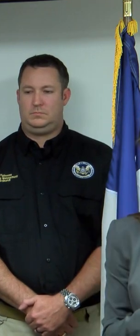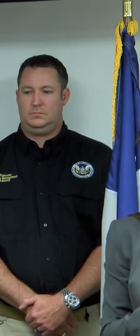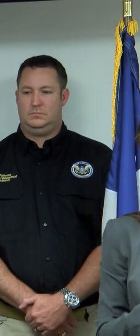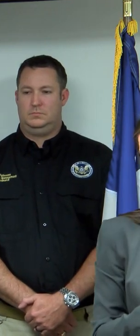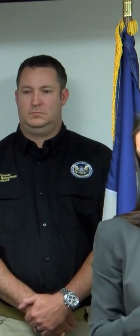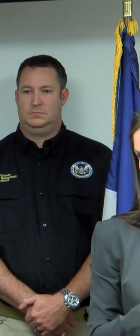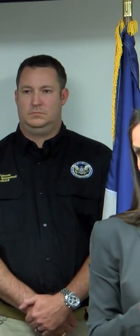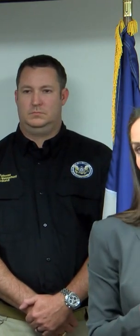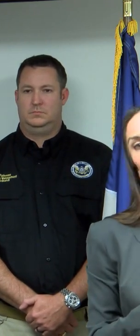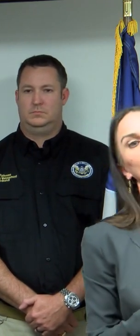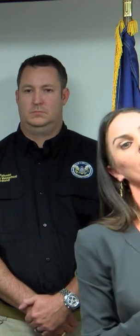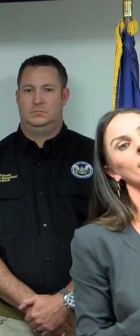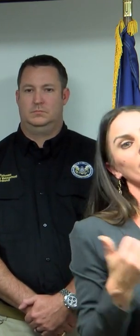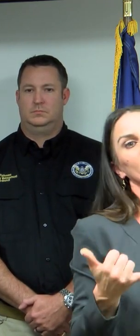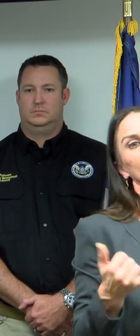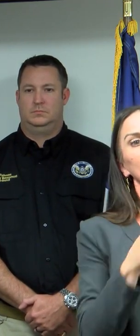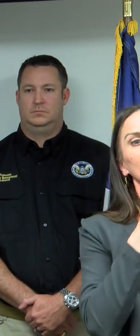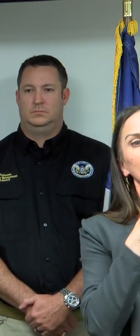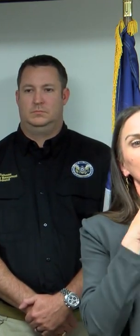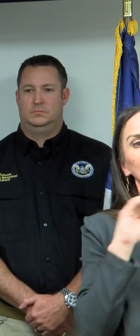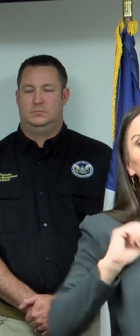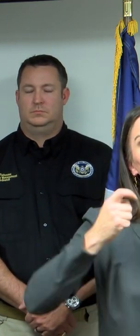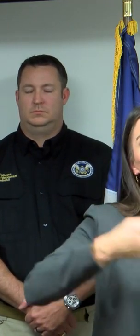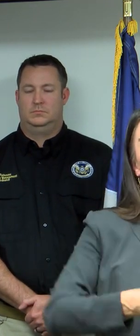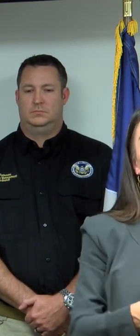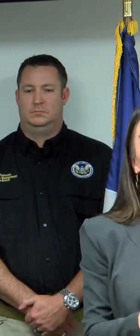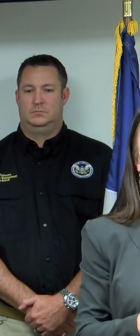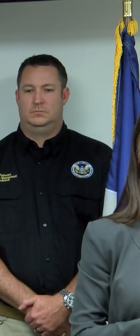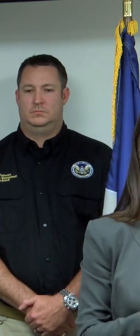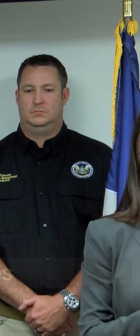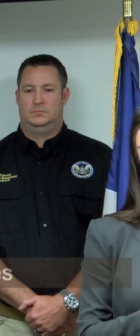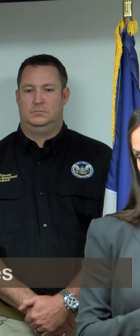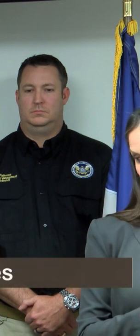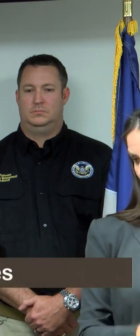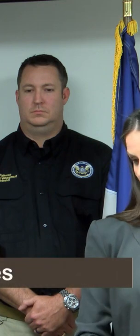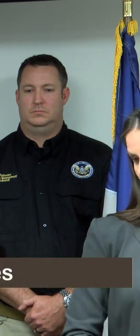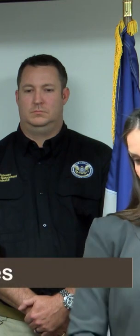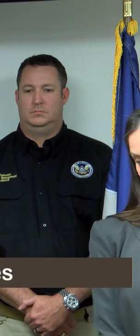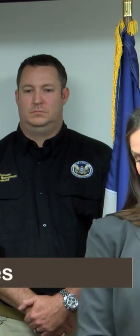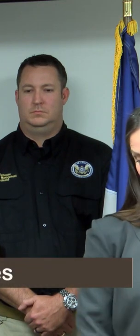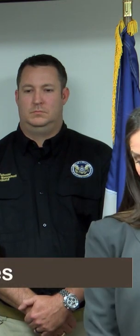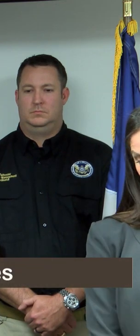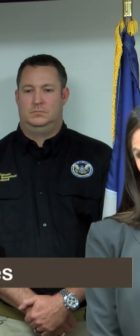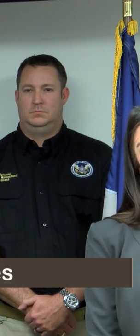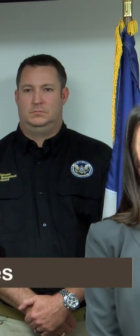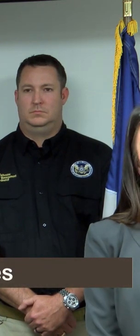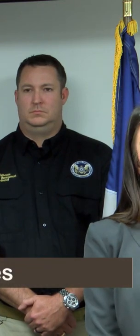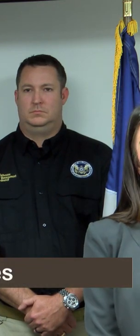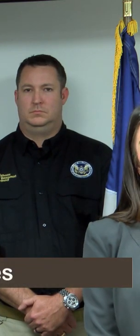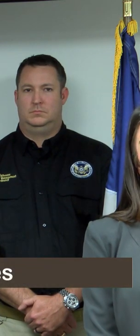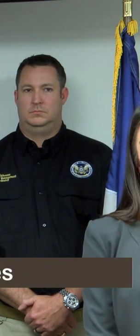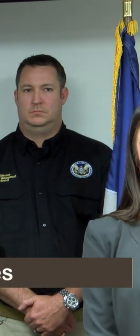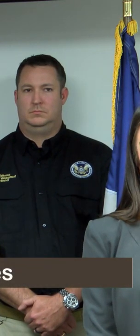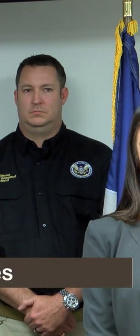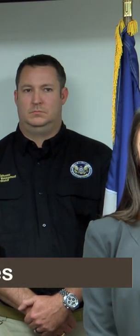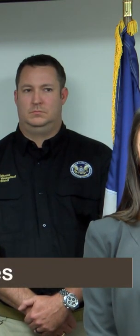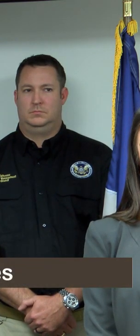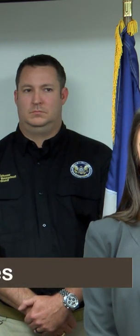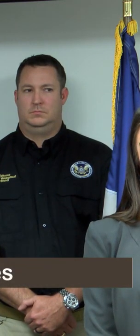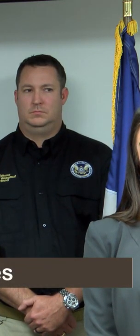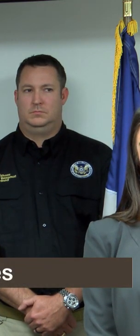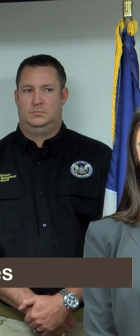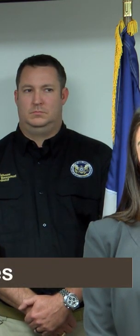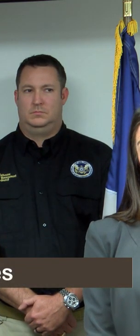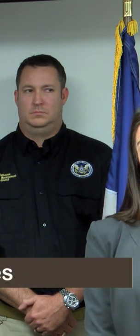Buenas tardes. Yo soy Ana González. Soy la directora del Departamento de Servicios Sociales del Condado de Fort